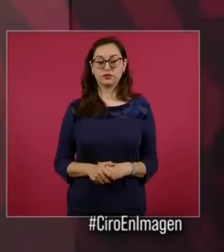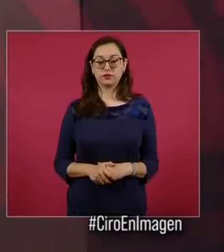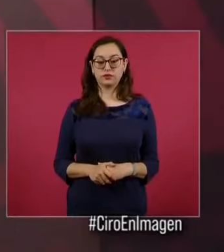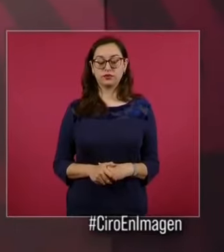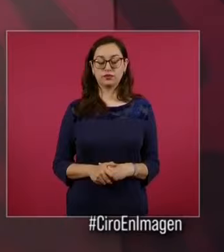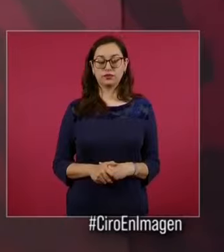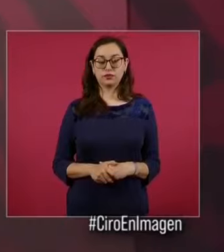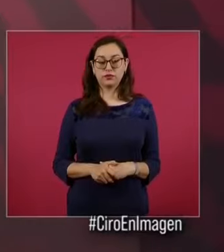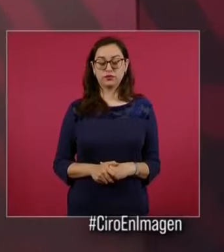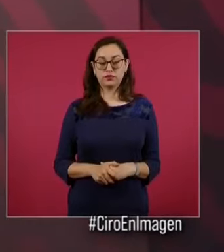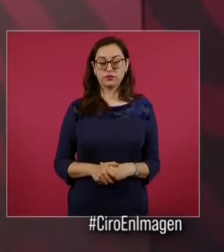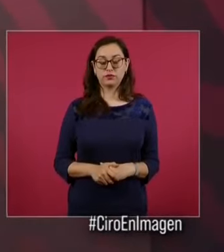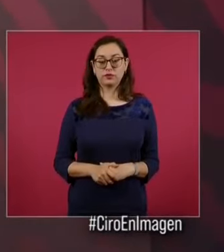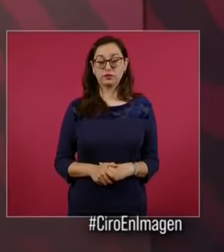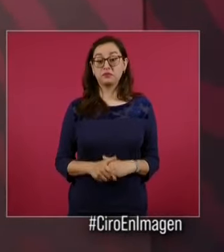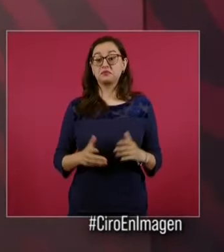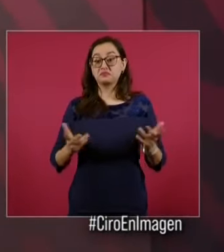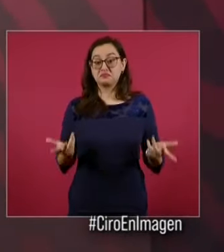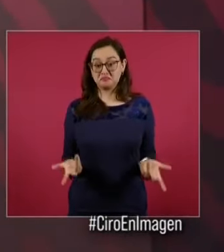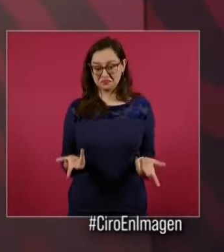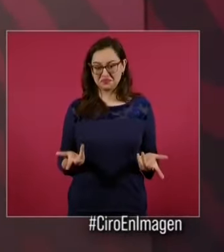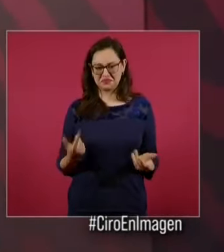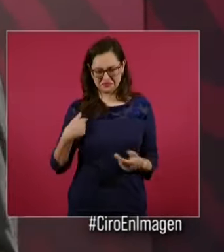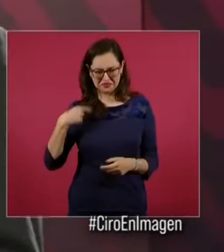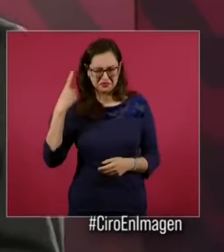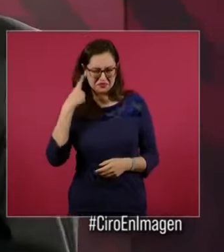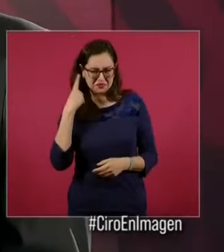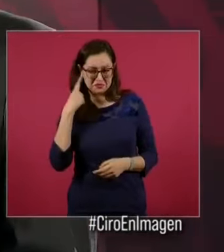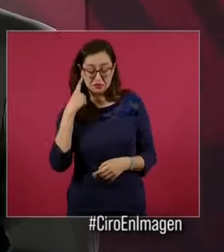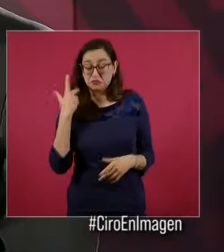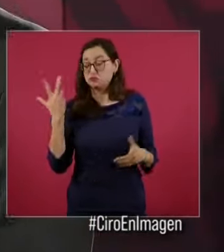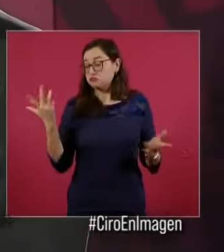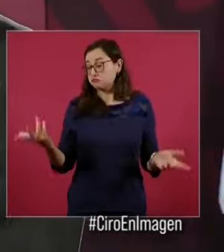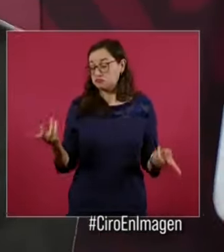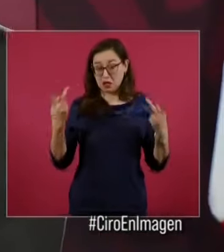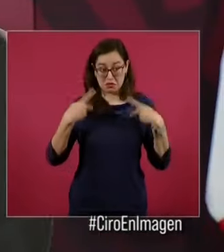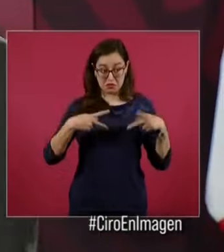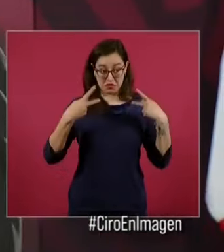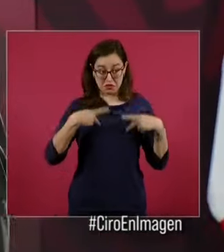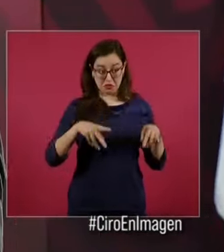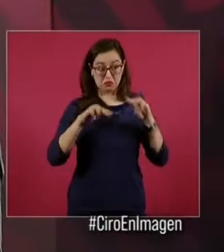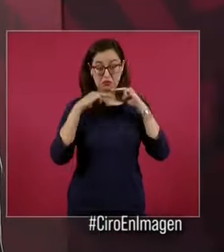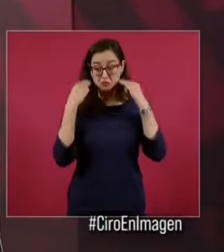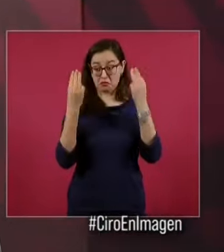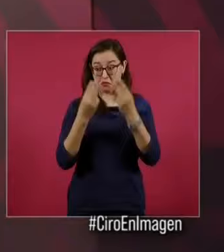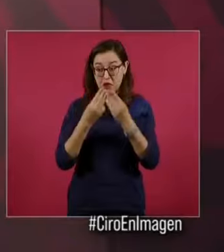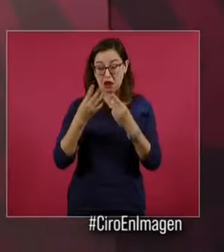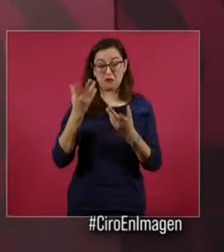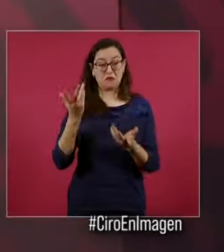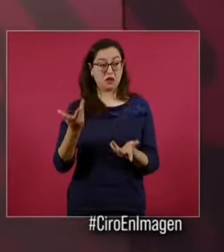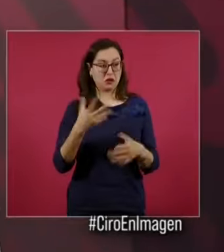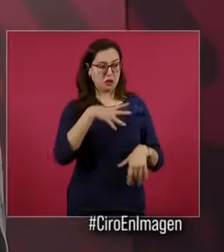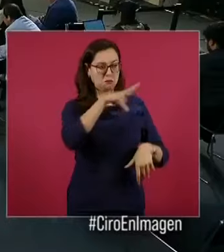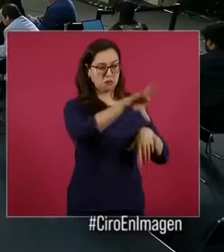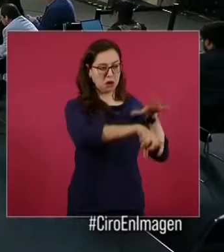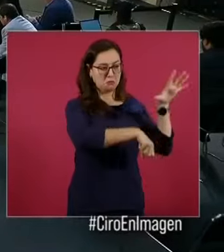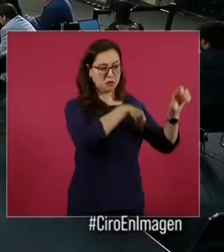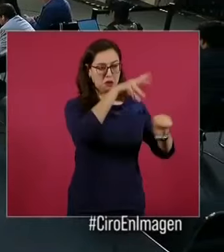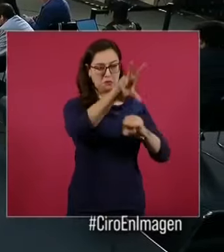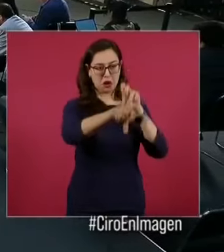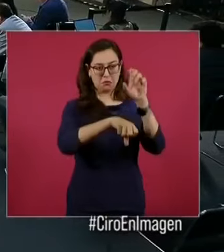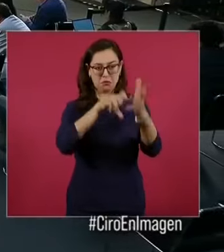dejan en libertad a presuntos delincuentes, sobre todo de las bandas del narcotráfico,